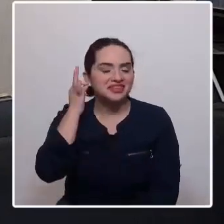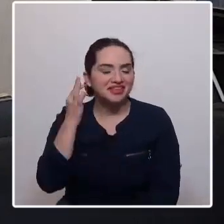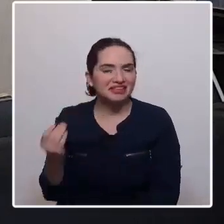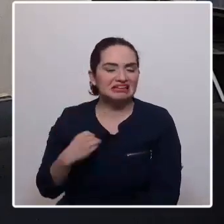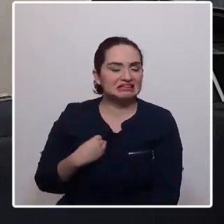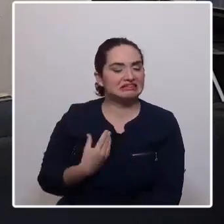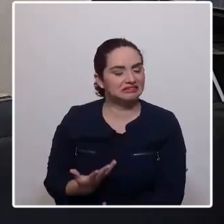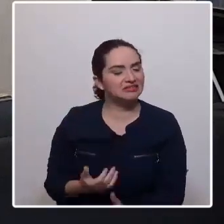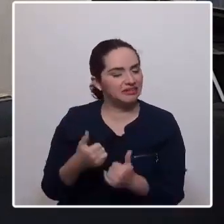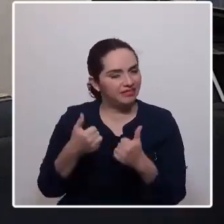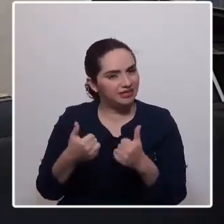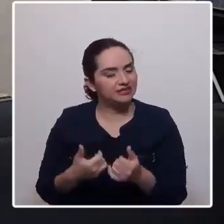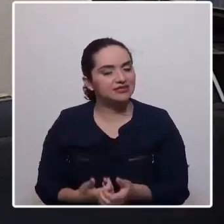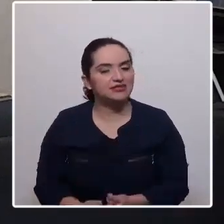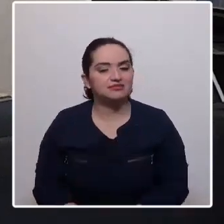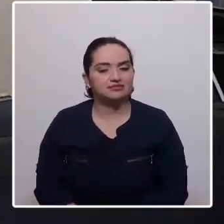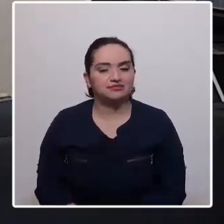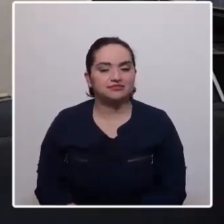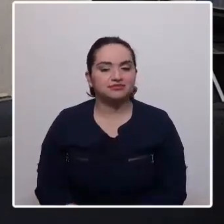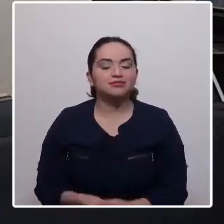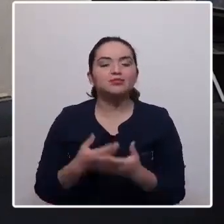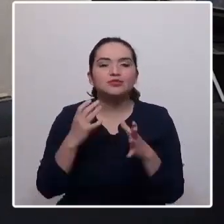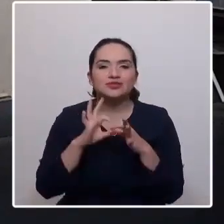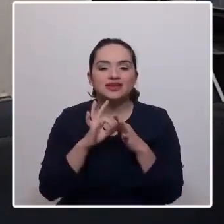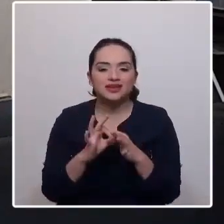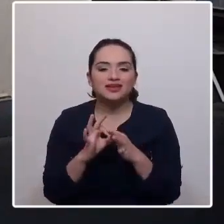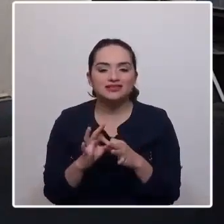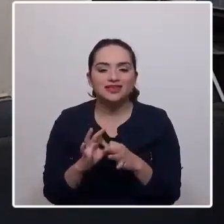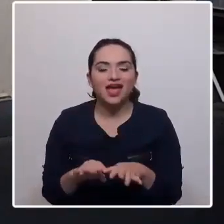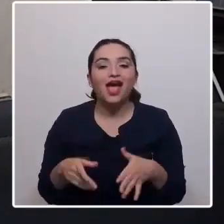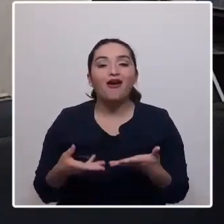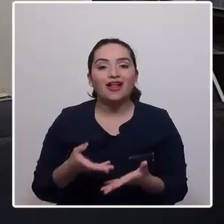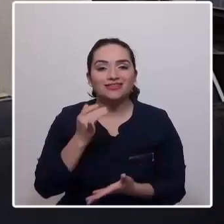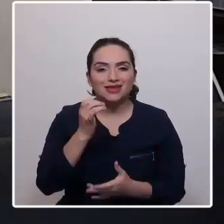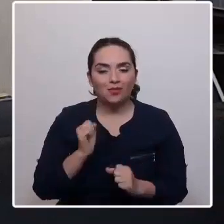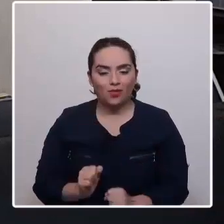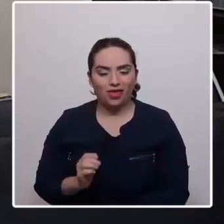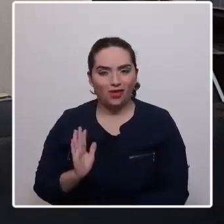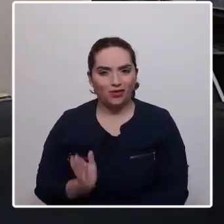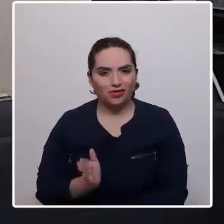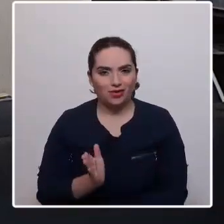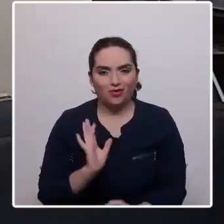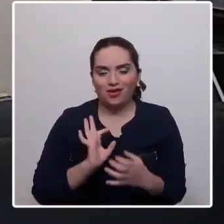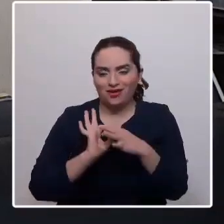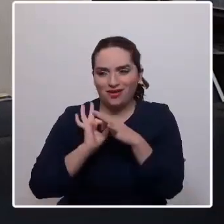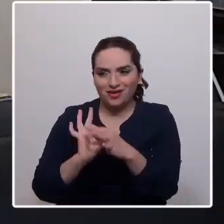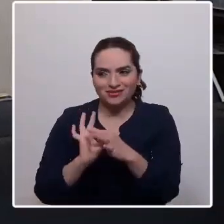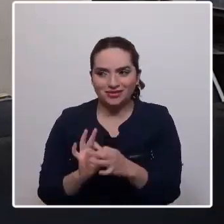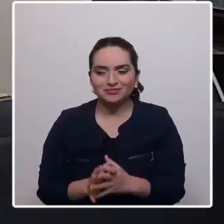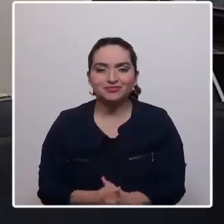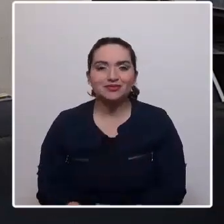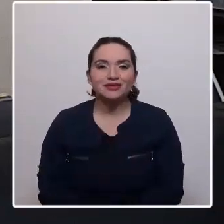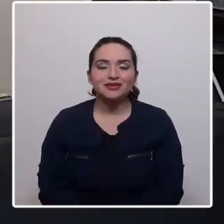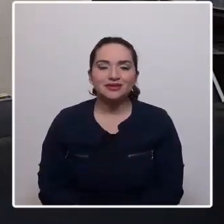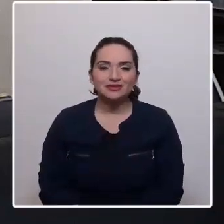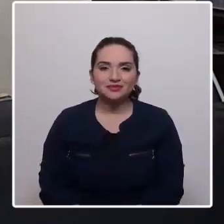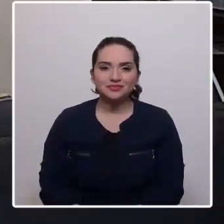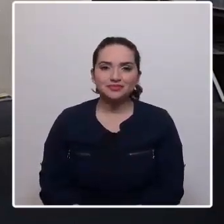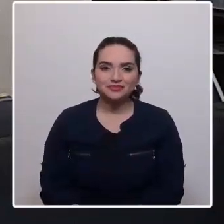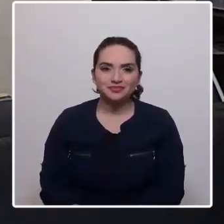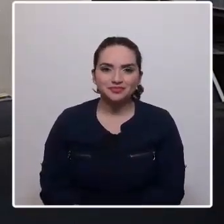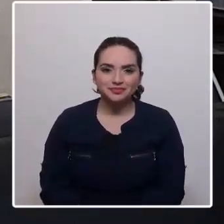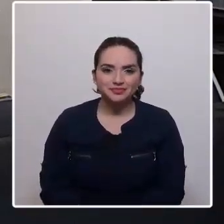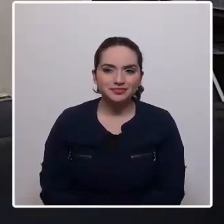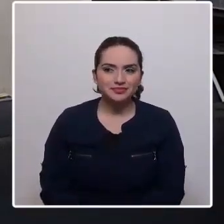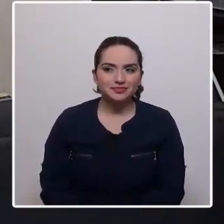bien. Muchas gracias. Ahora sí puedo continuar, gracias. Se pasó, ya. Con